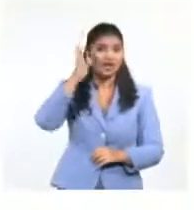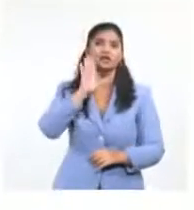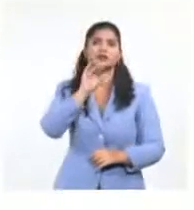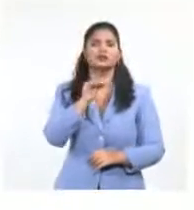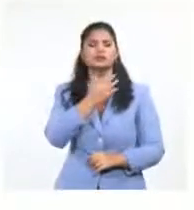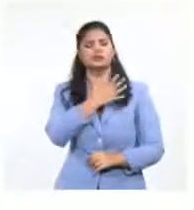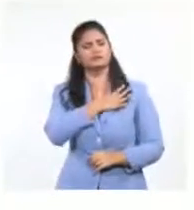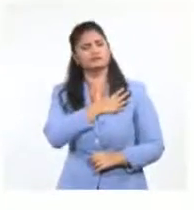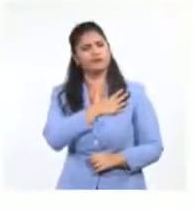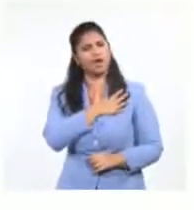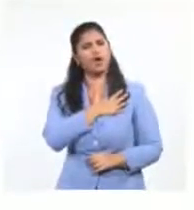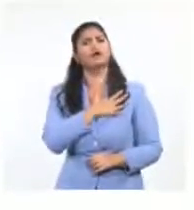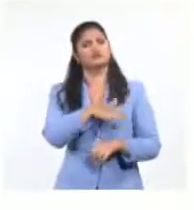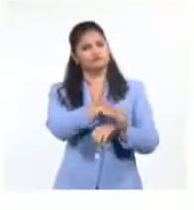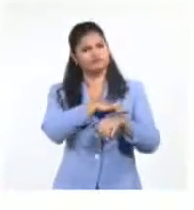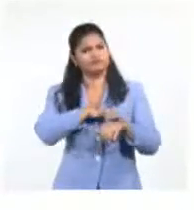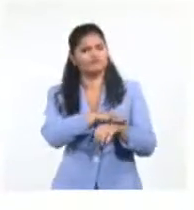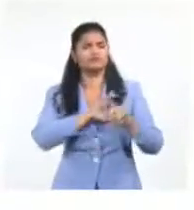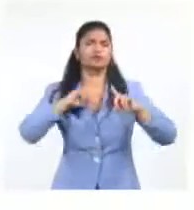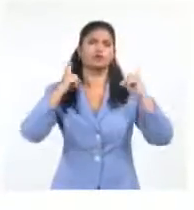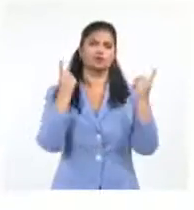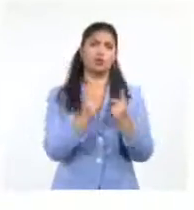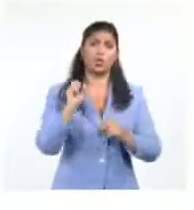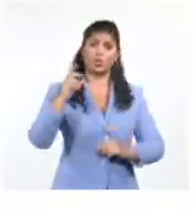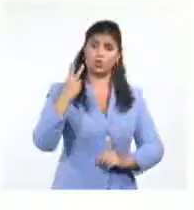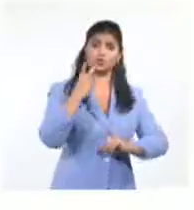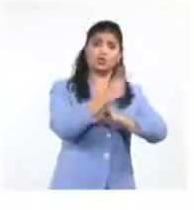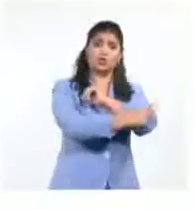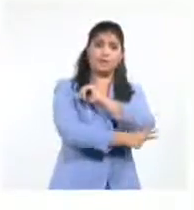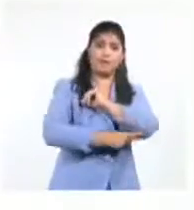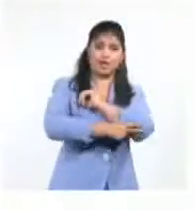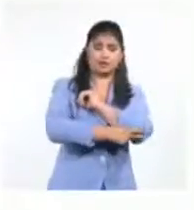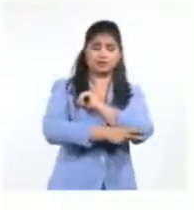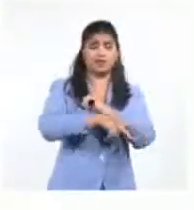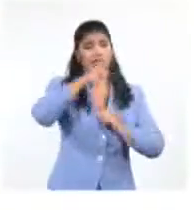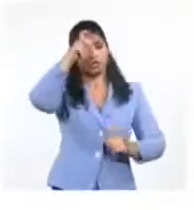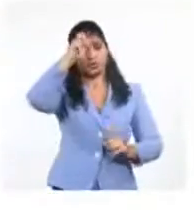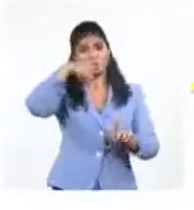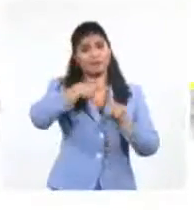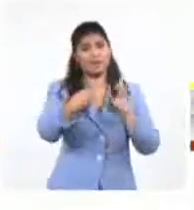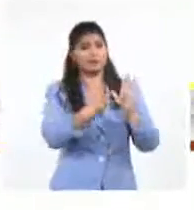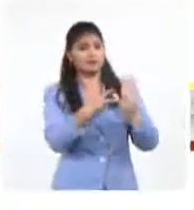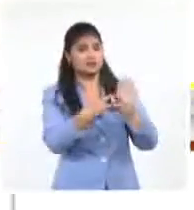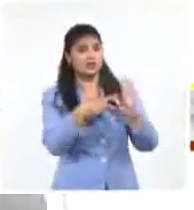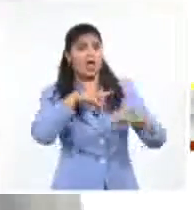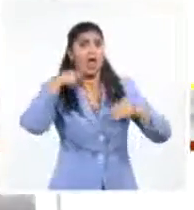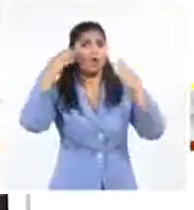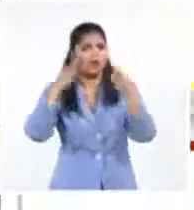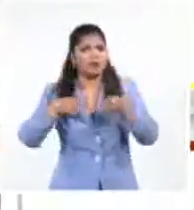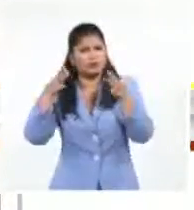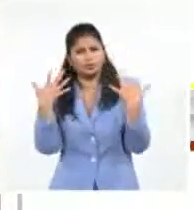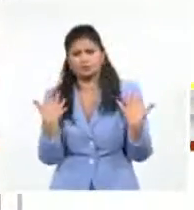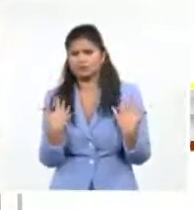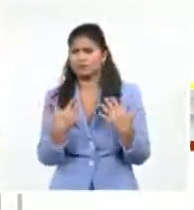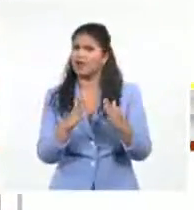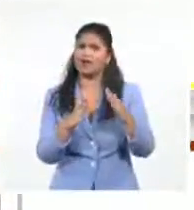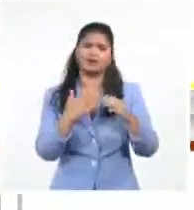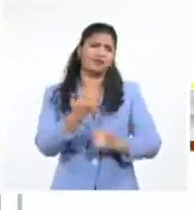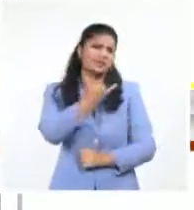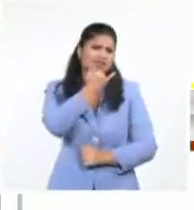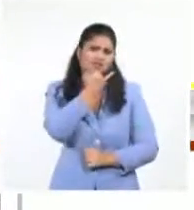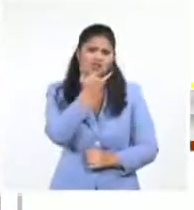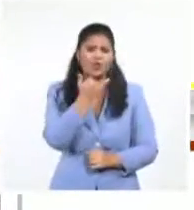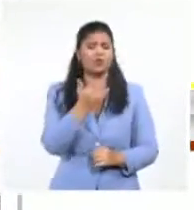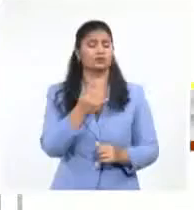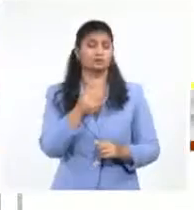y condolencias a los pueblos y gobiernos de Turquía y de Siria por las pérdidas de vidas humanas, heridos y daños materiales causados por